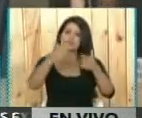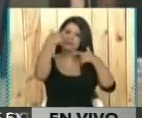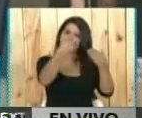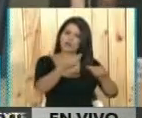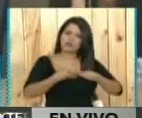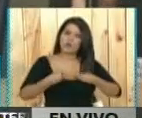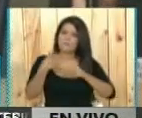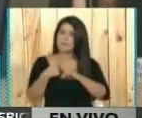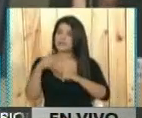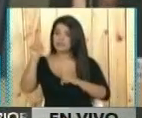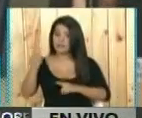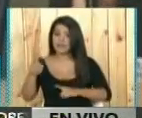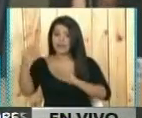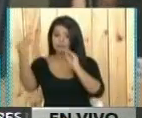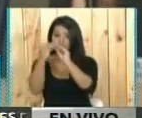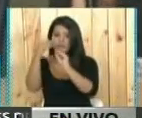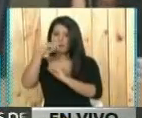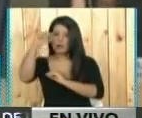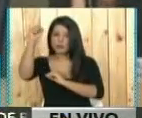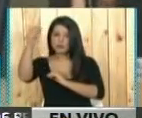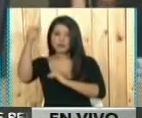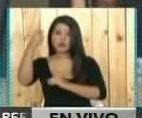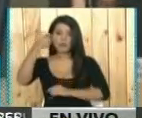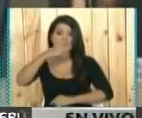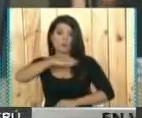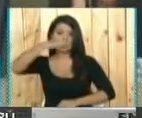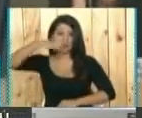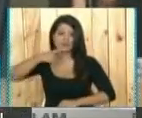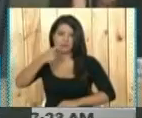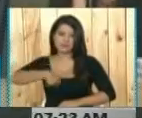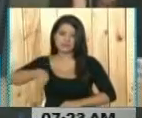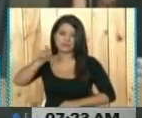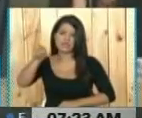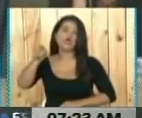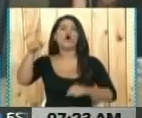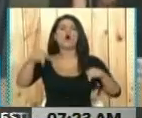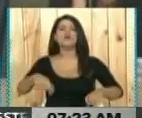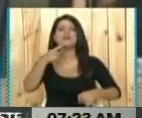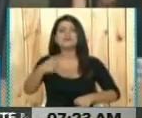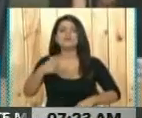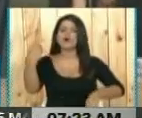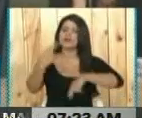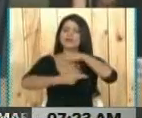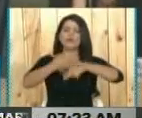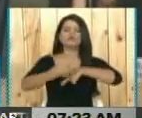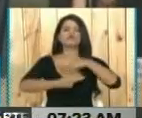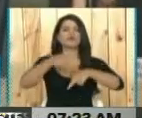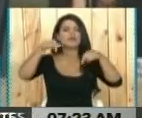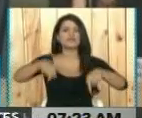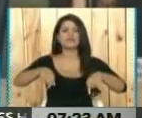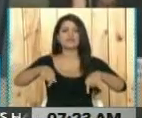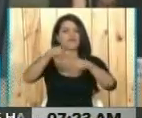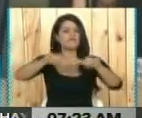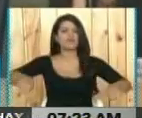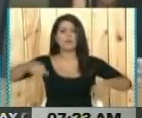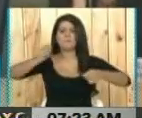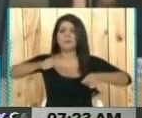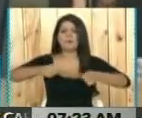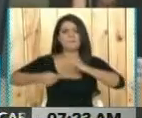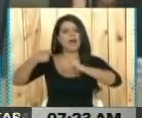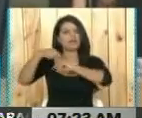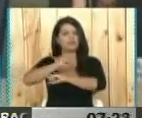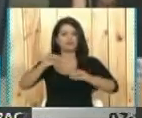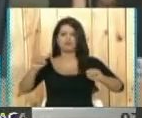presidente obrero Nicolás Maduro Moro, decimos con gran felicidad que la revolución bolivariana se hizo irreversible, que el